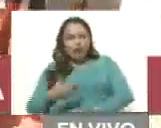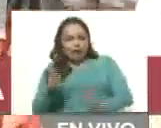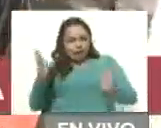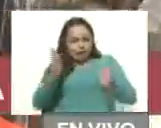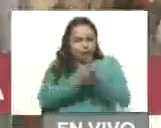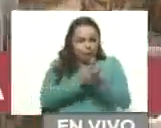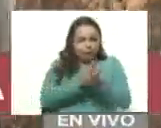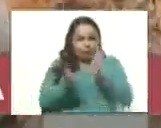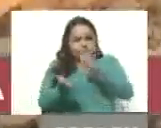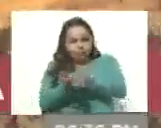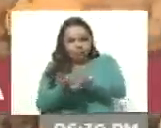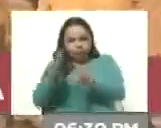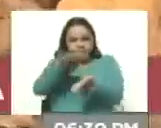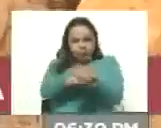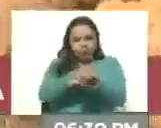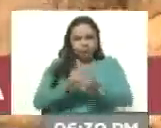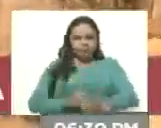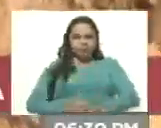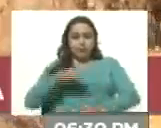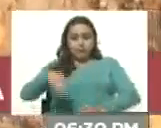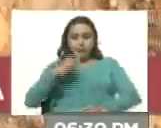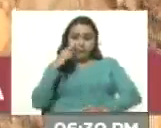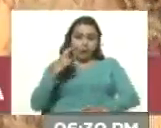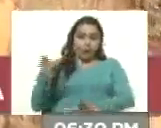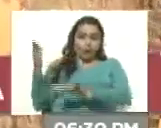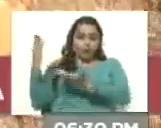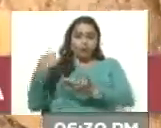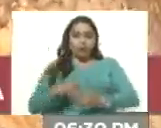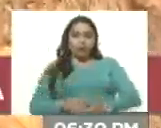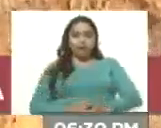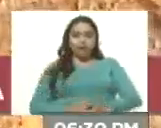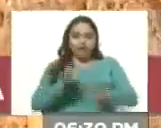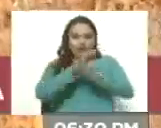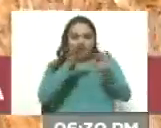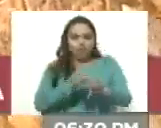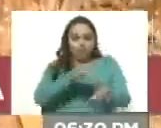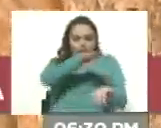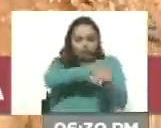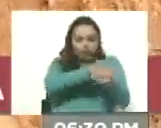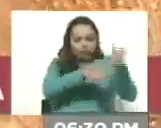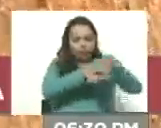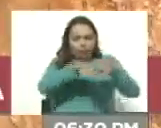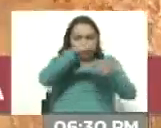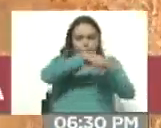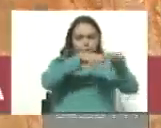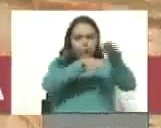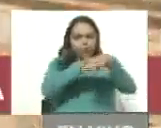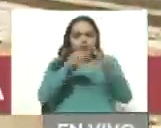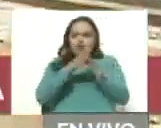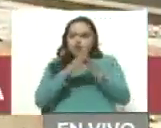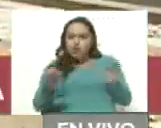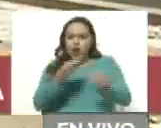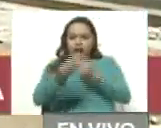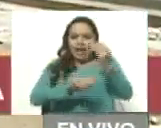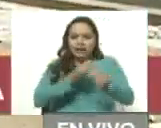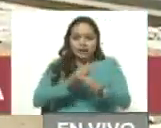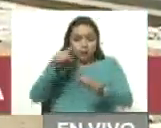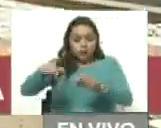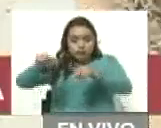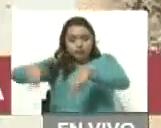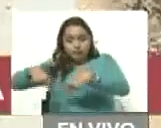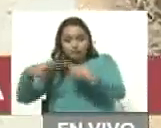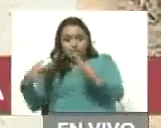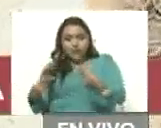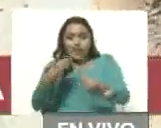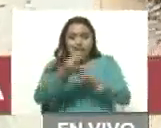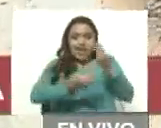los materiales entonces puede observar mucho ese tipo de materiales y eso todo lo que reconstruimos o restauramos aquí lo